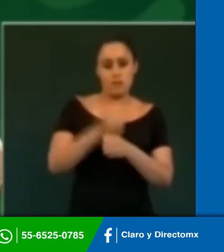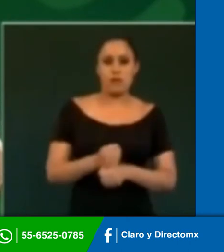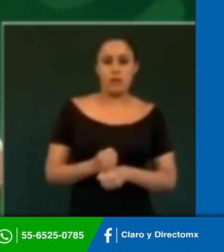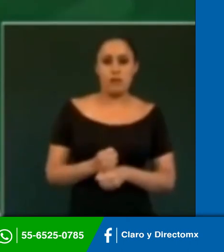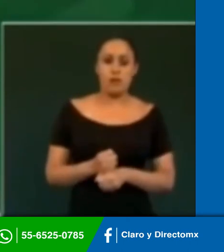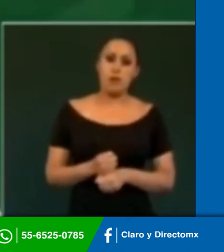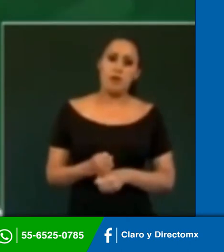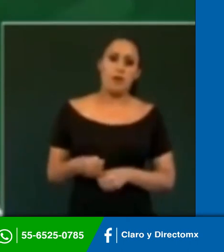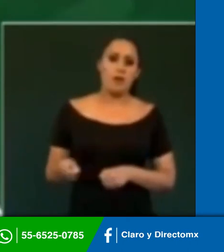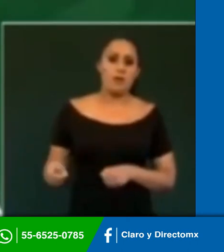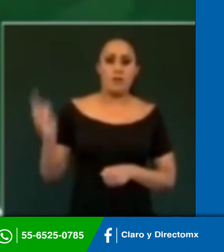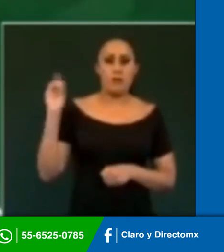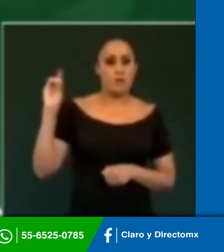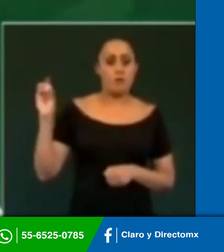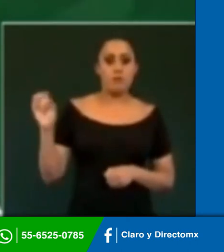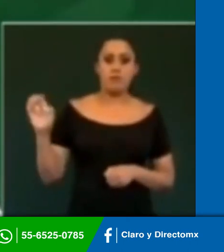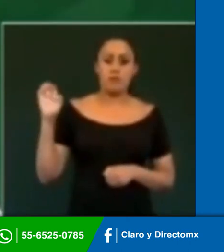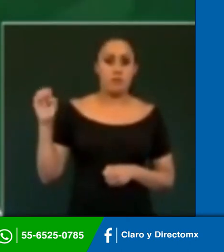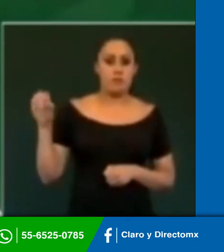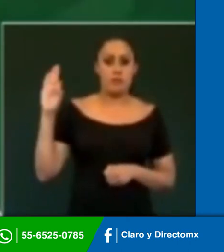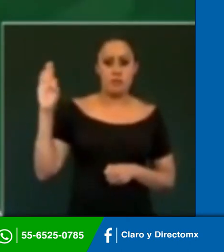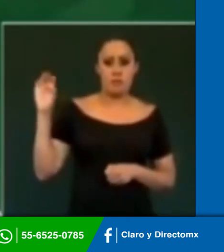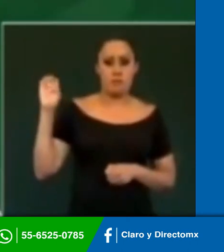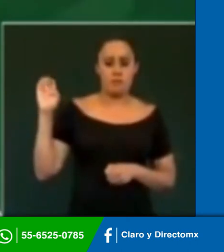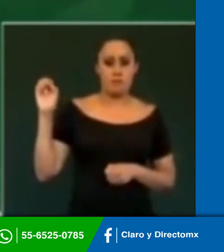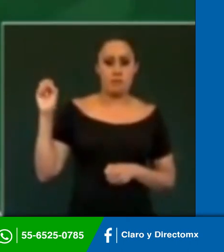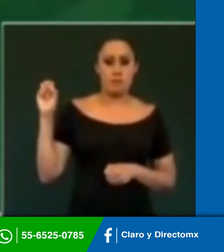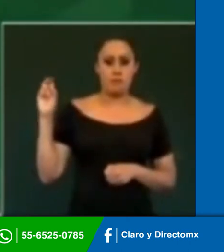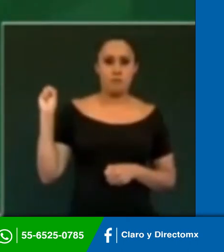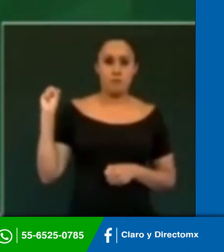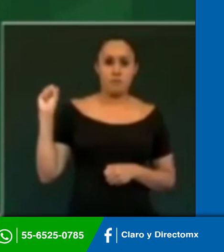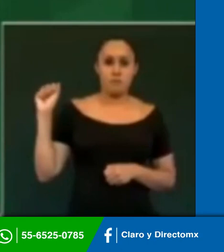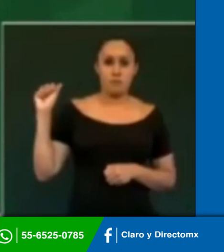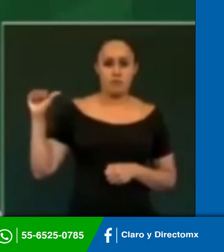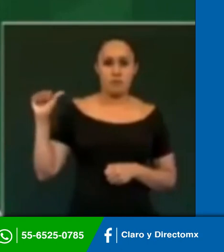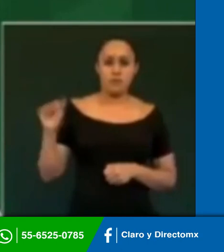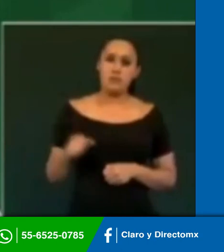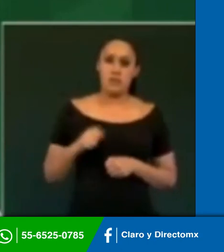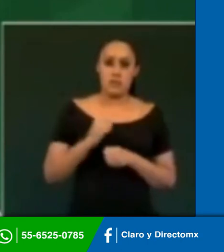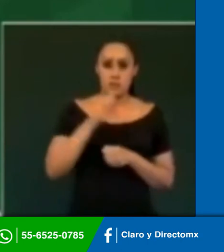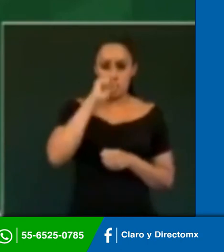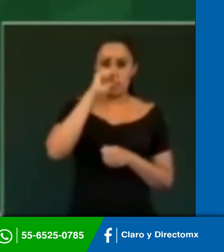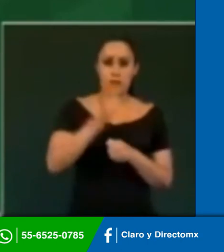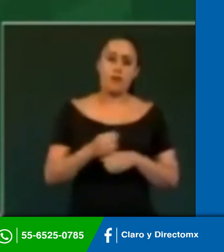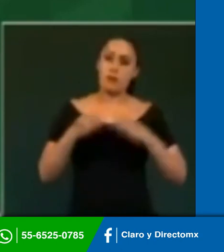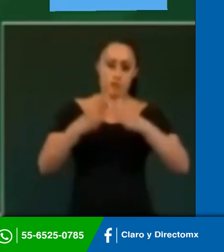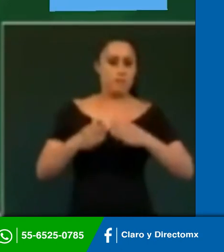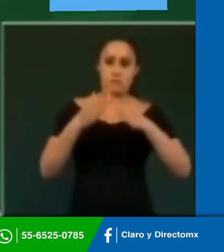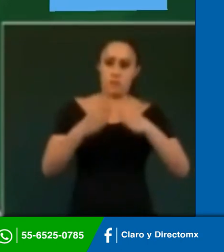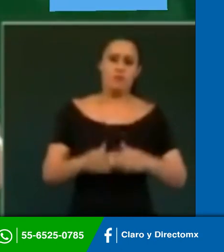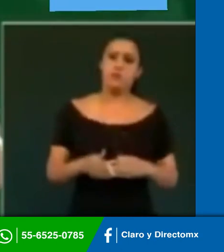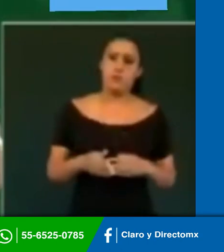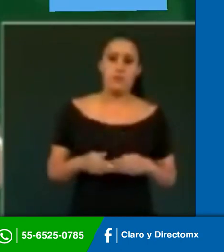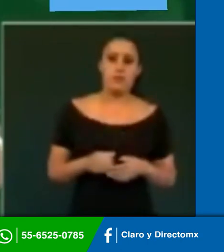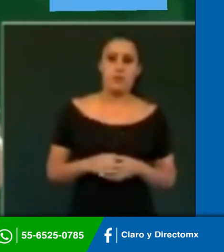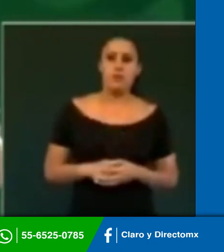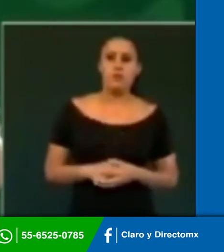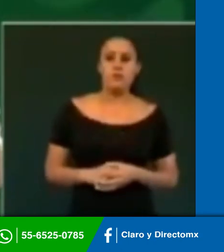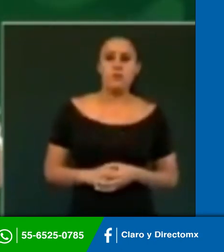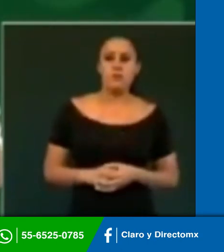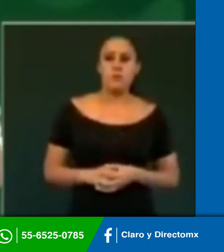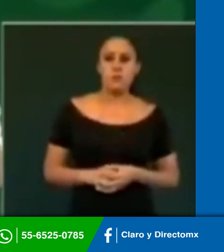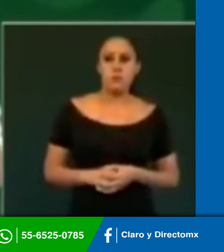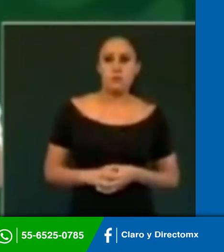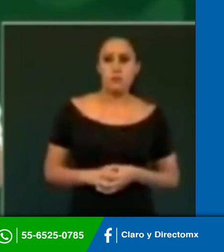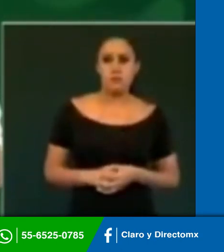CONADIS, Comisión Mexicana Nacional de los Derechos Humanos. Esto es solo un pequeño ejemplo. Y prometió que va a publicar